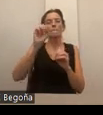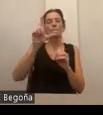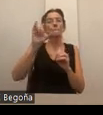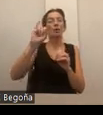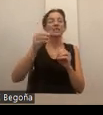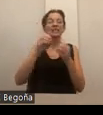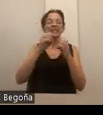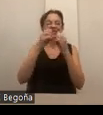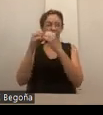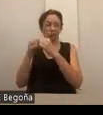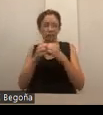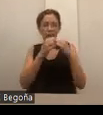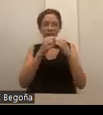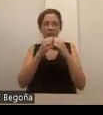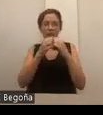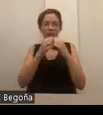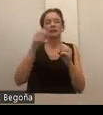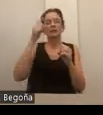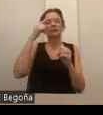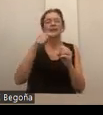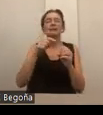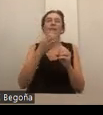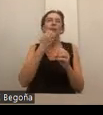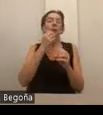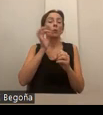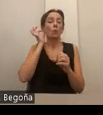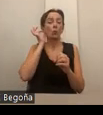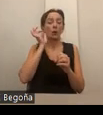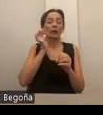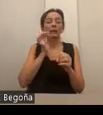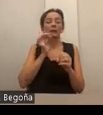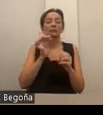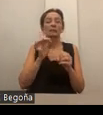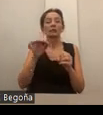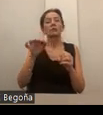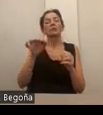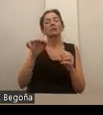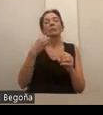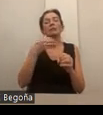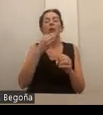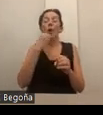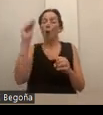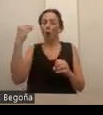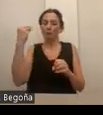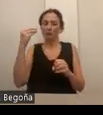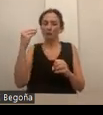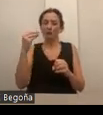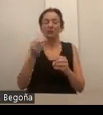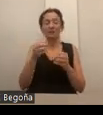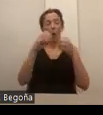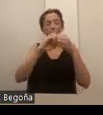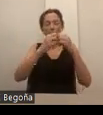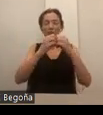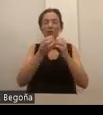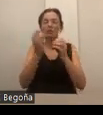los lípidos. Sabéis que el síndrome del ovario poliquístico aparece en mujeres jóvenes que tienen quistes en los ovarios que son